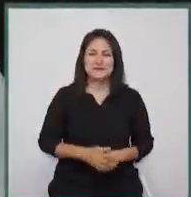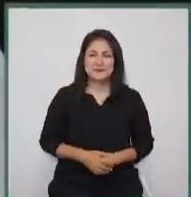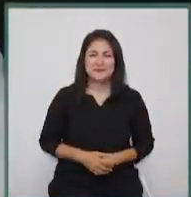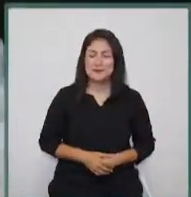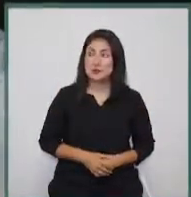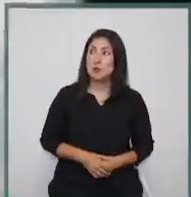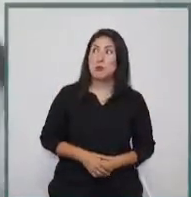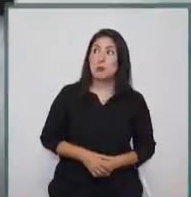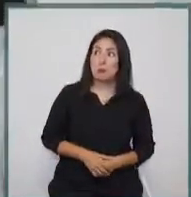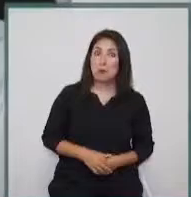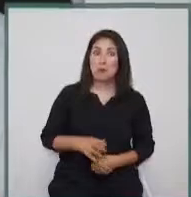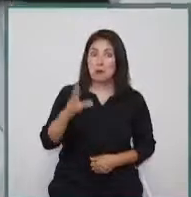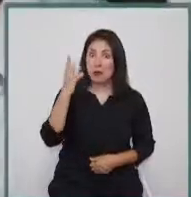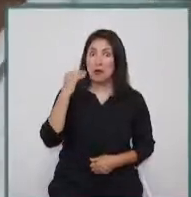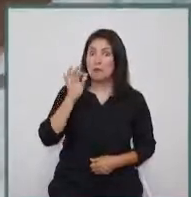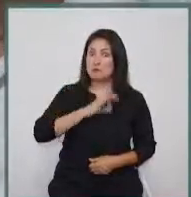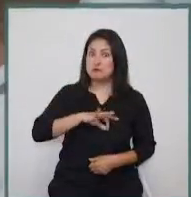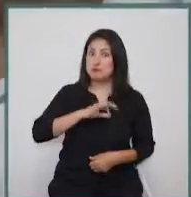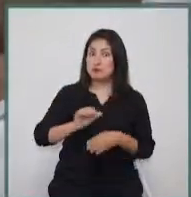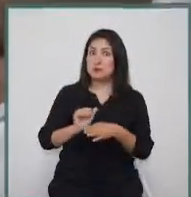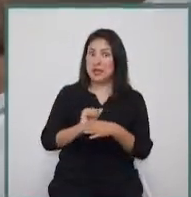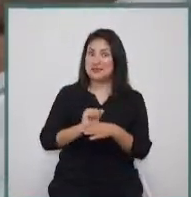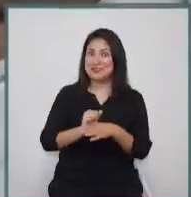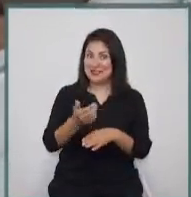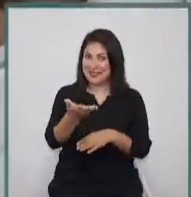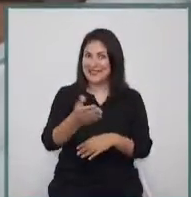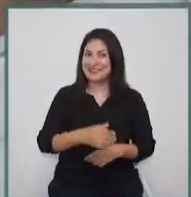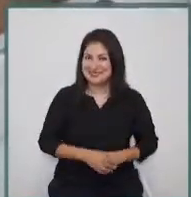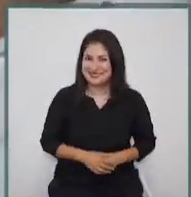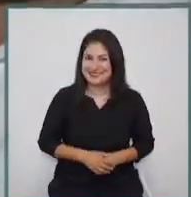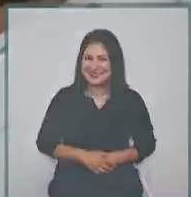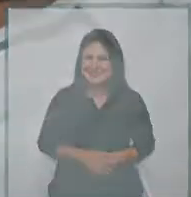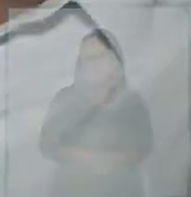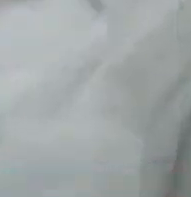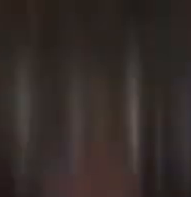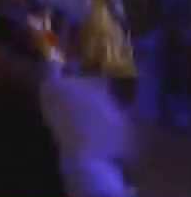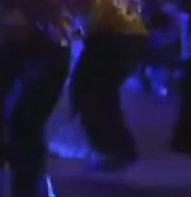Ese es el guapío. Ya sabemos, chicos, a practicarlos en casa.